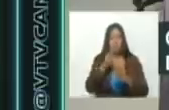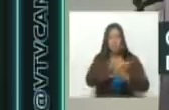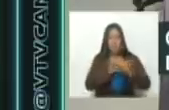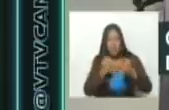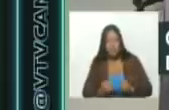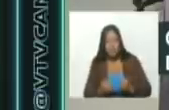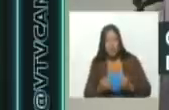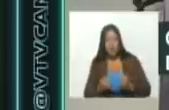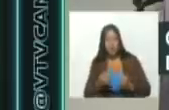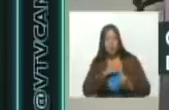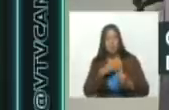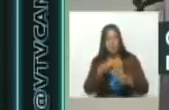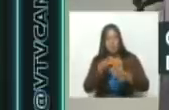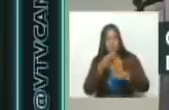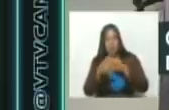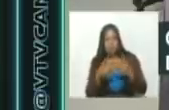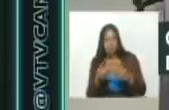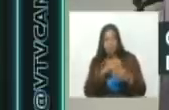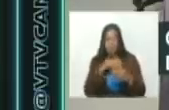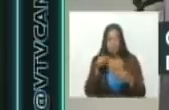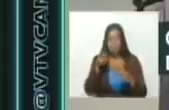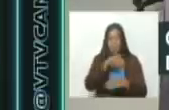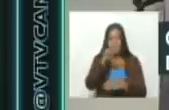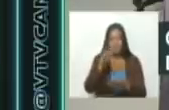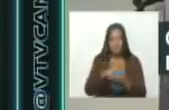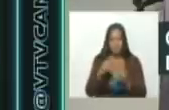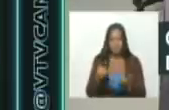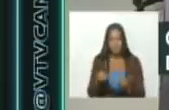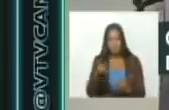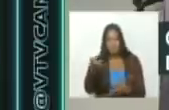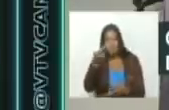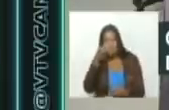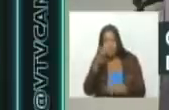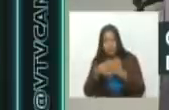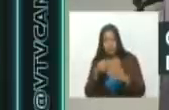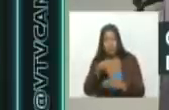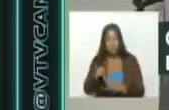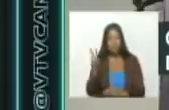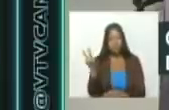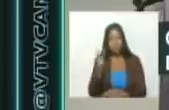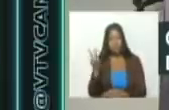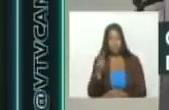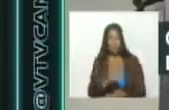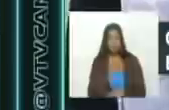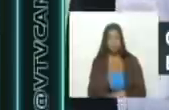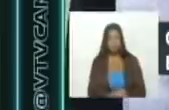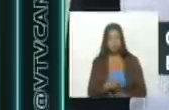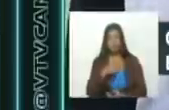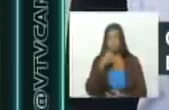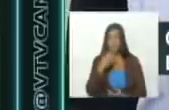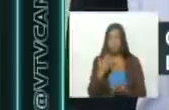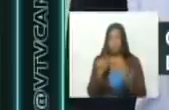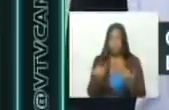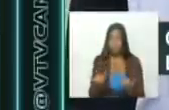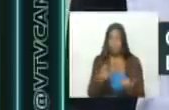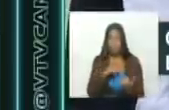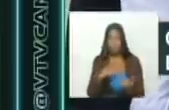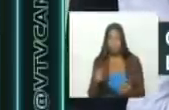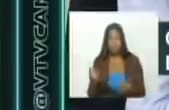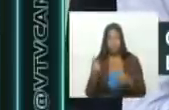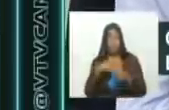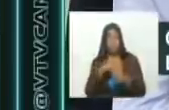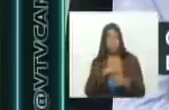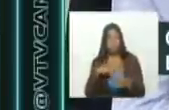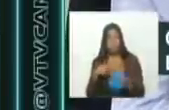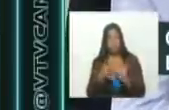fortalecer esos ingresos, los de la nación y los que percibe el Estado venezolano. Y eso es muy bueno porque entonces tendremos los recursos